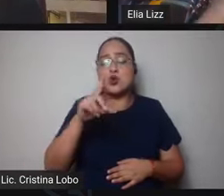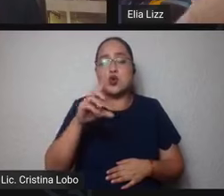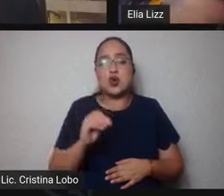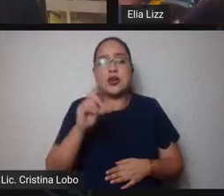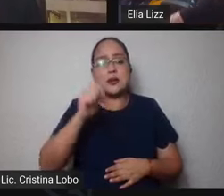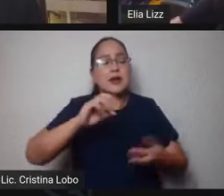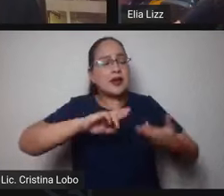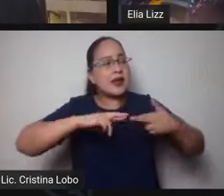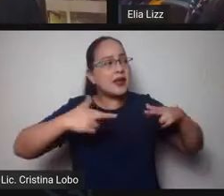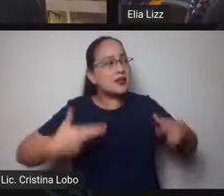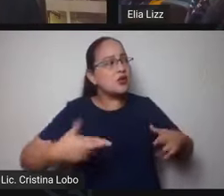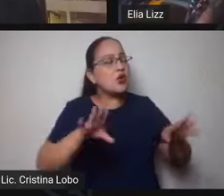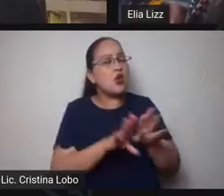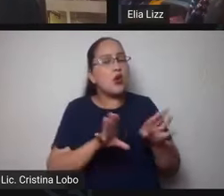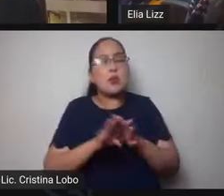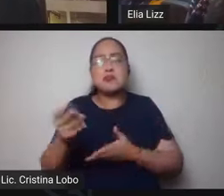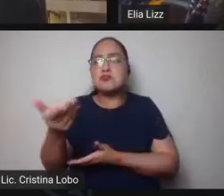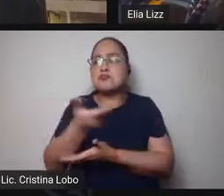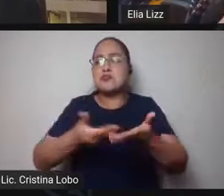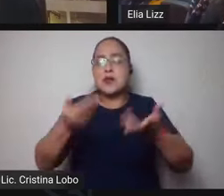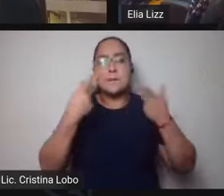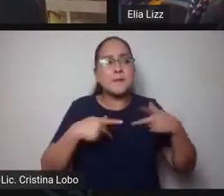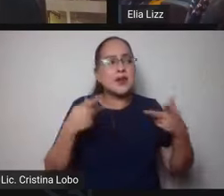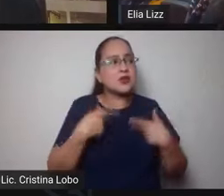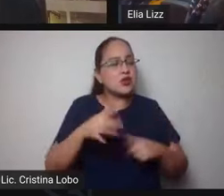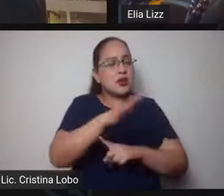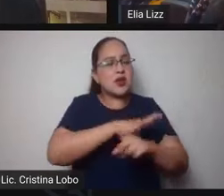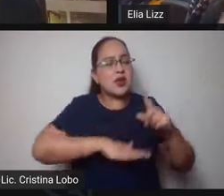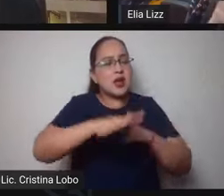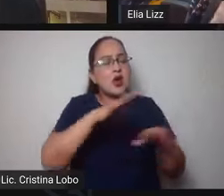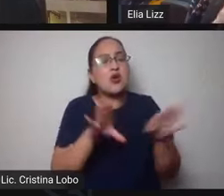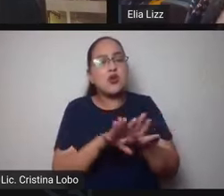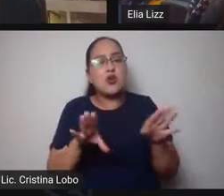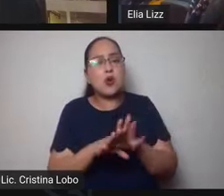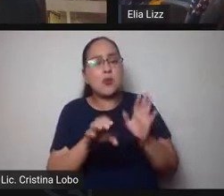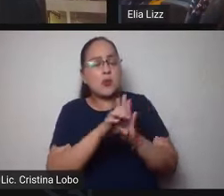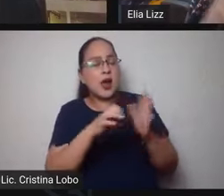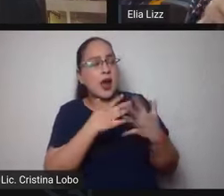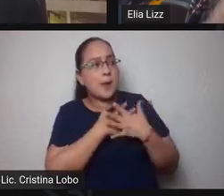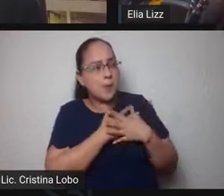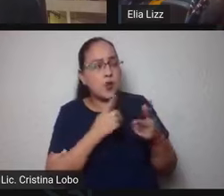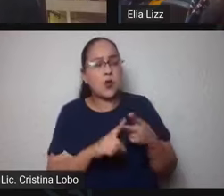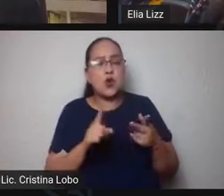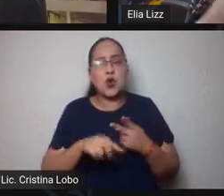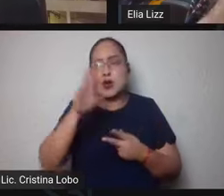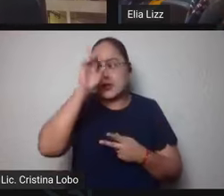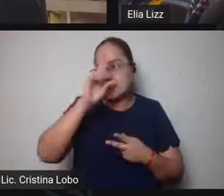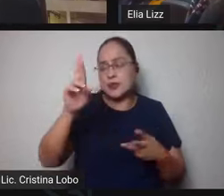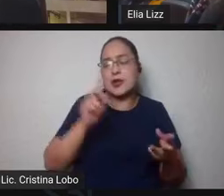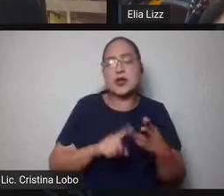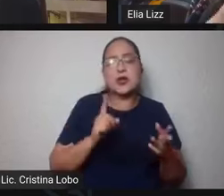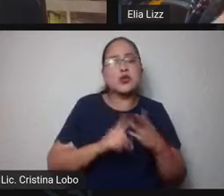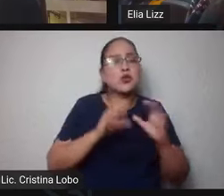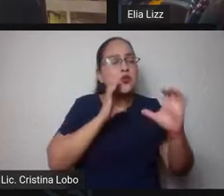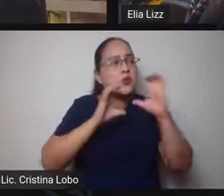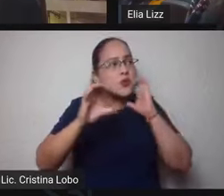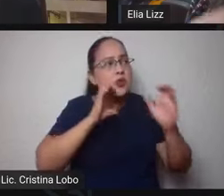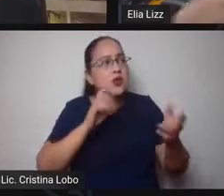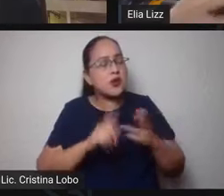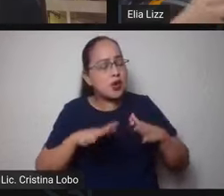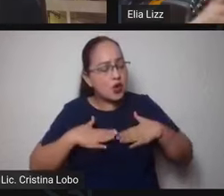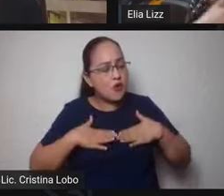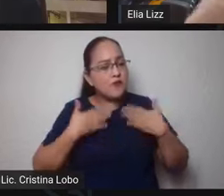hay, el cómo me llevo con las personas con las que me relaciono, desde la parte del amor, el respeto, la comunicación, la confianza,